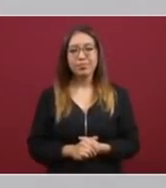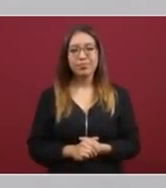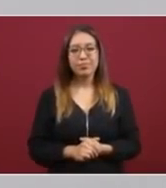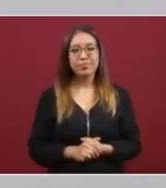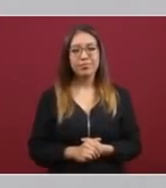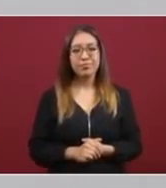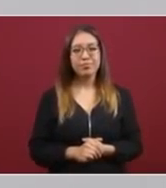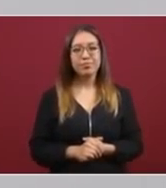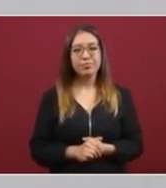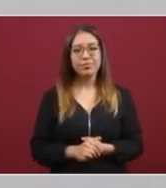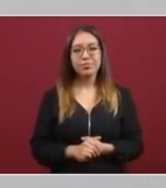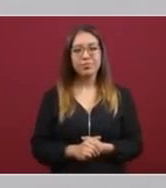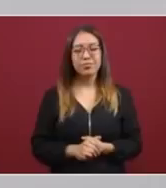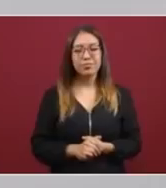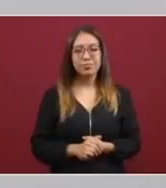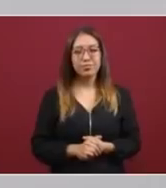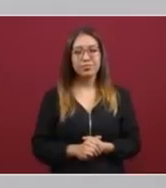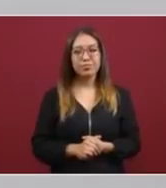acción